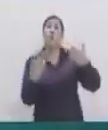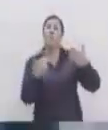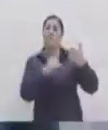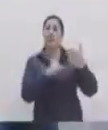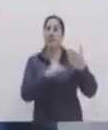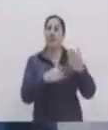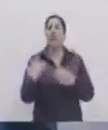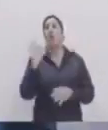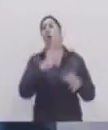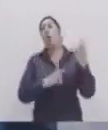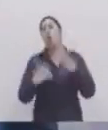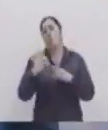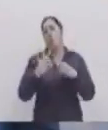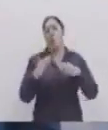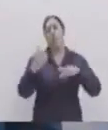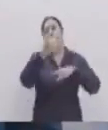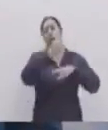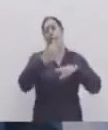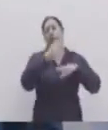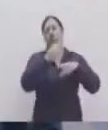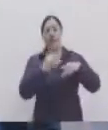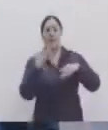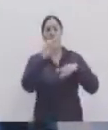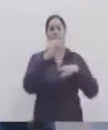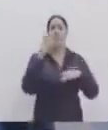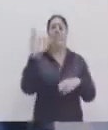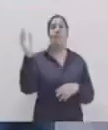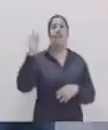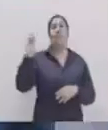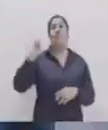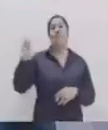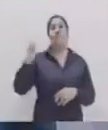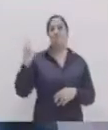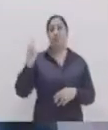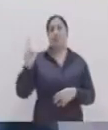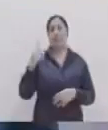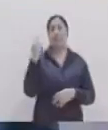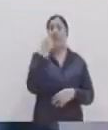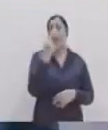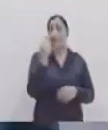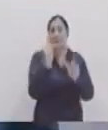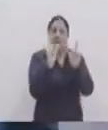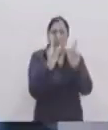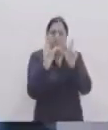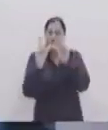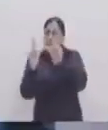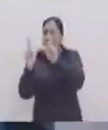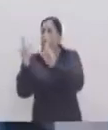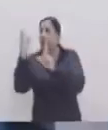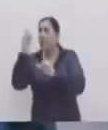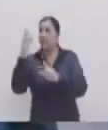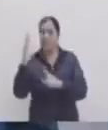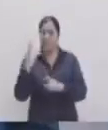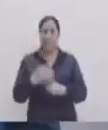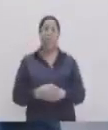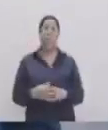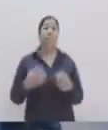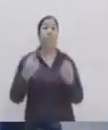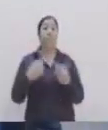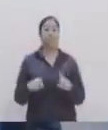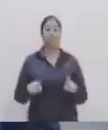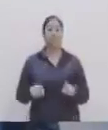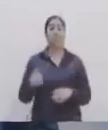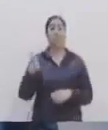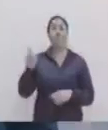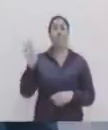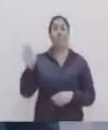atómico o en la parte superior derecha de cada una de las casillas. Pero esta es la situación